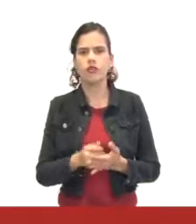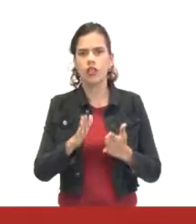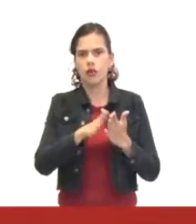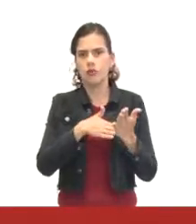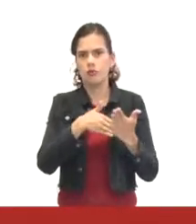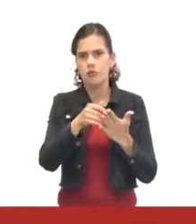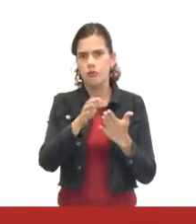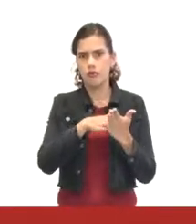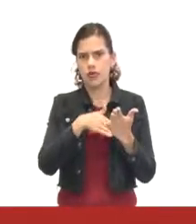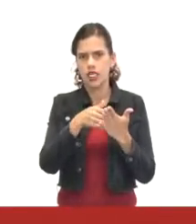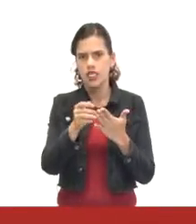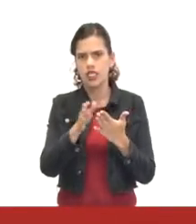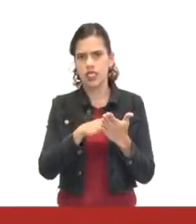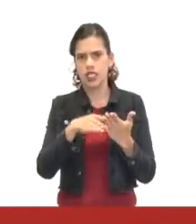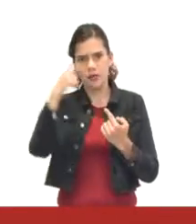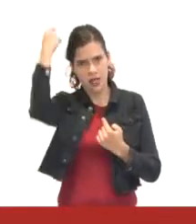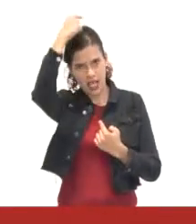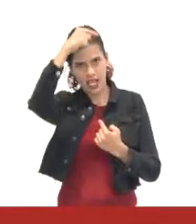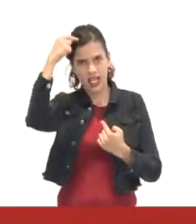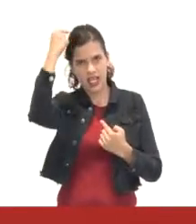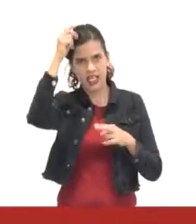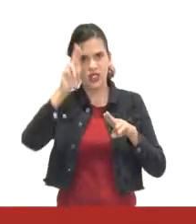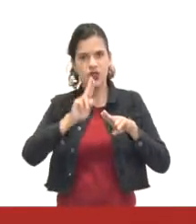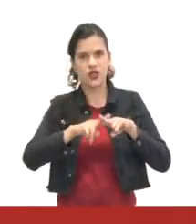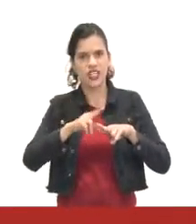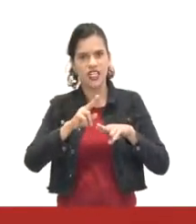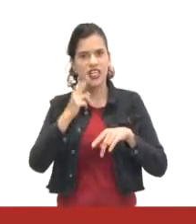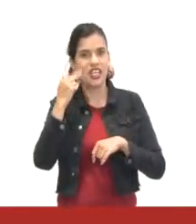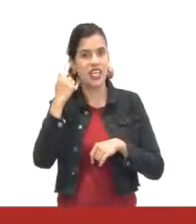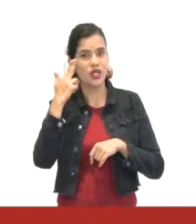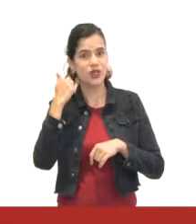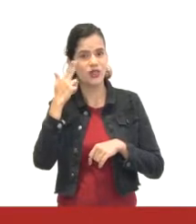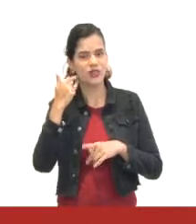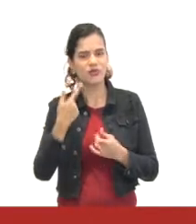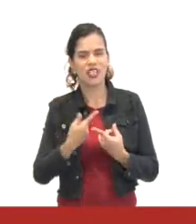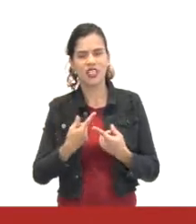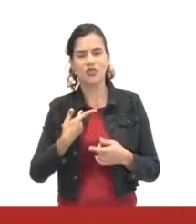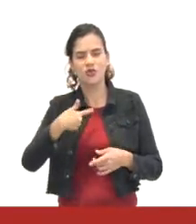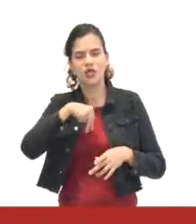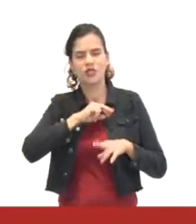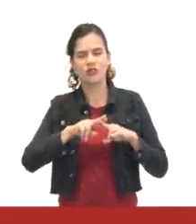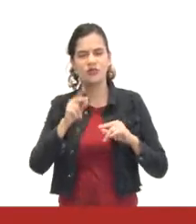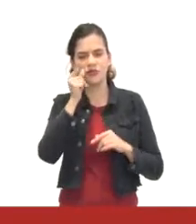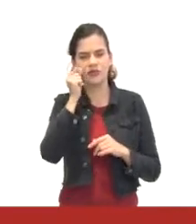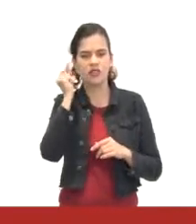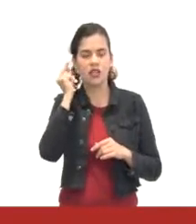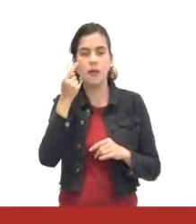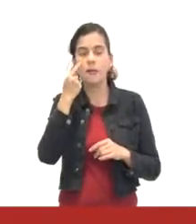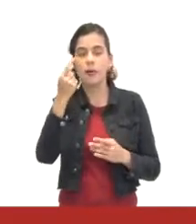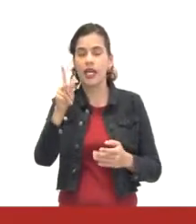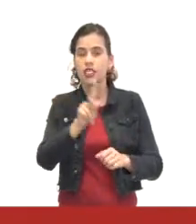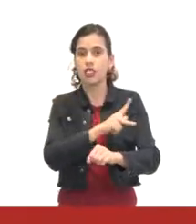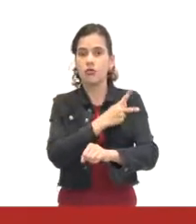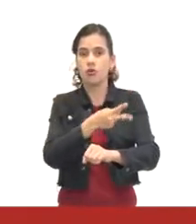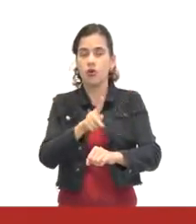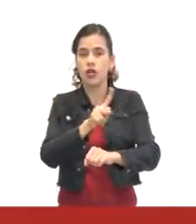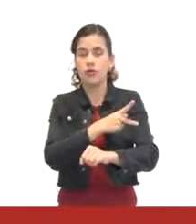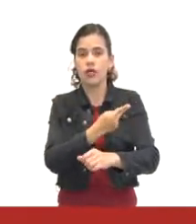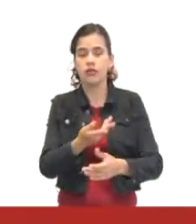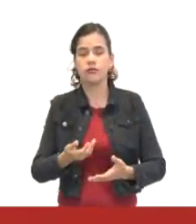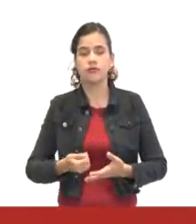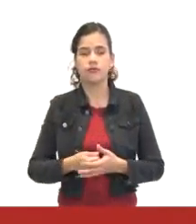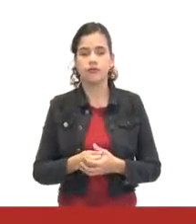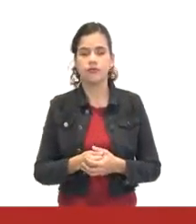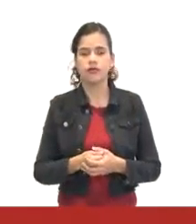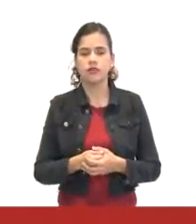Píntame angelitos negros, para que nuestras niñas y niños vean este poema de nuestro poeta Andrés Eloy